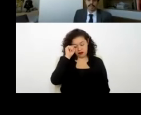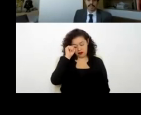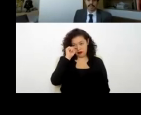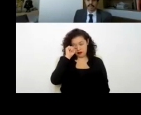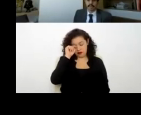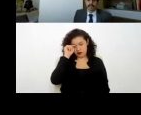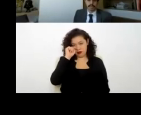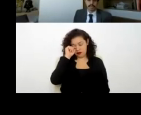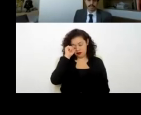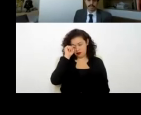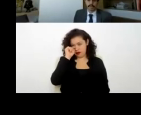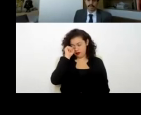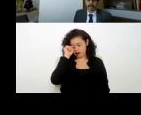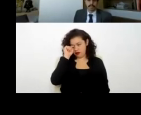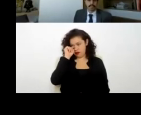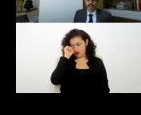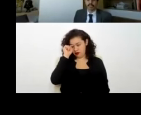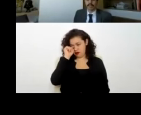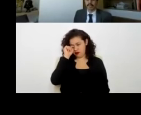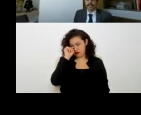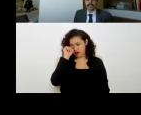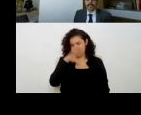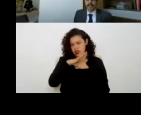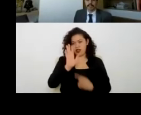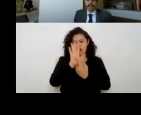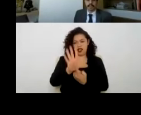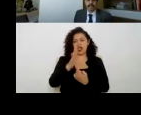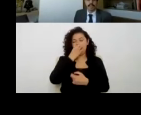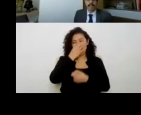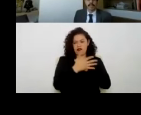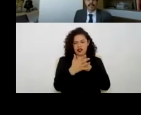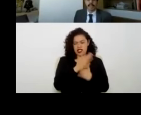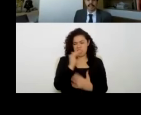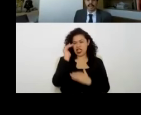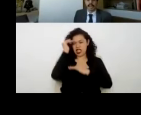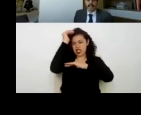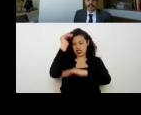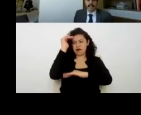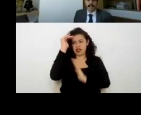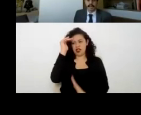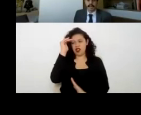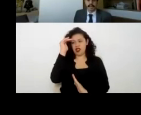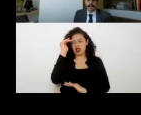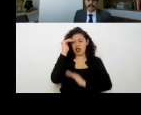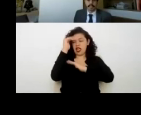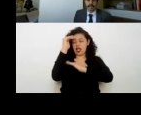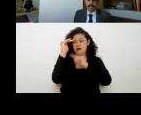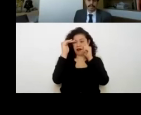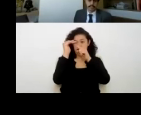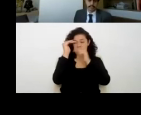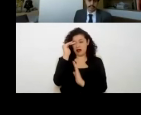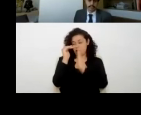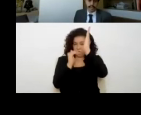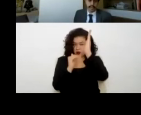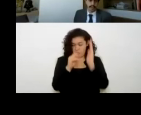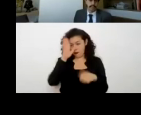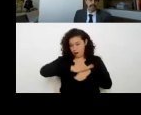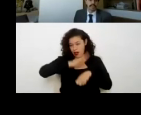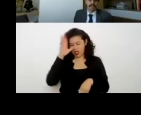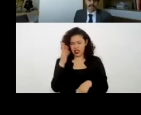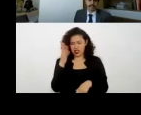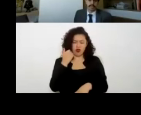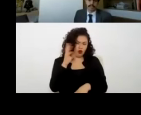¿Se presenta aviso obligatorio si recibo? No, si no se rebasa el límite del para avisos, que